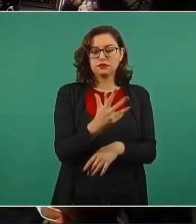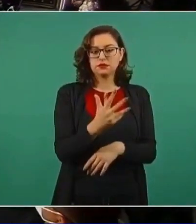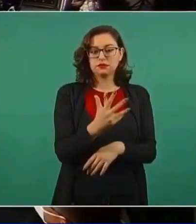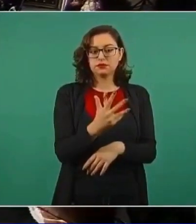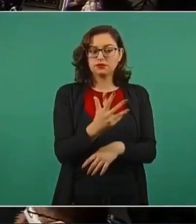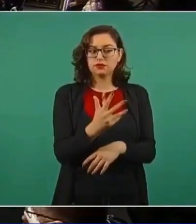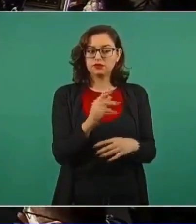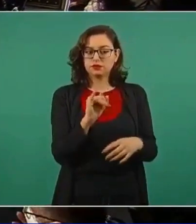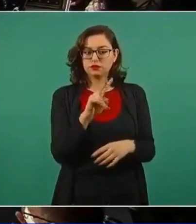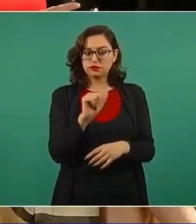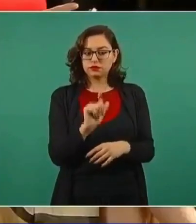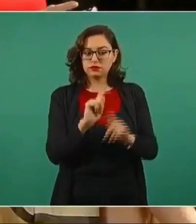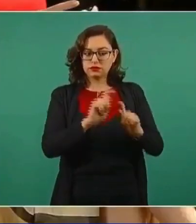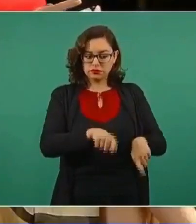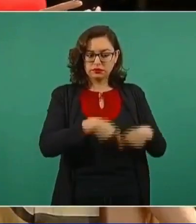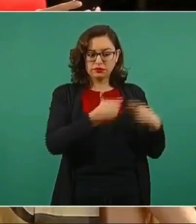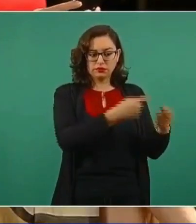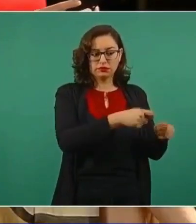había dudas